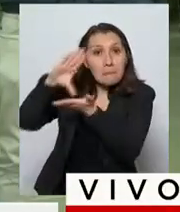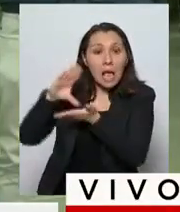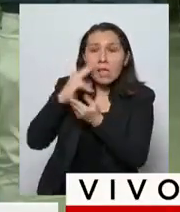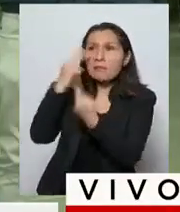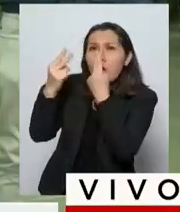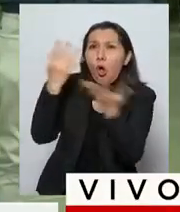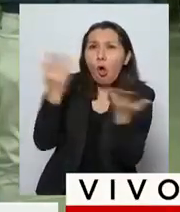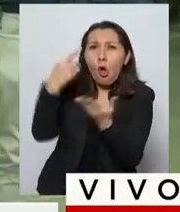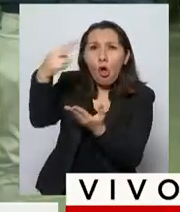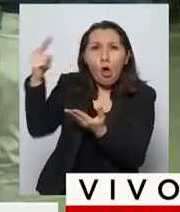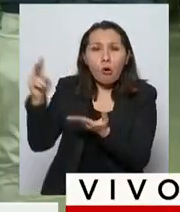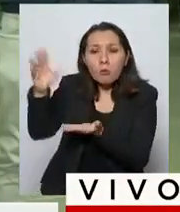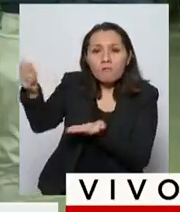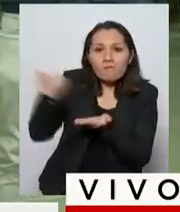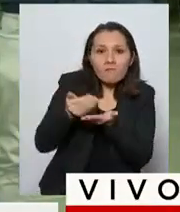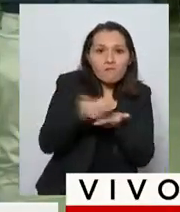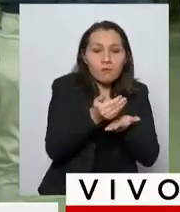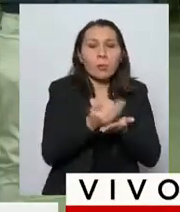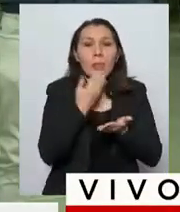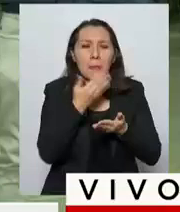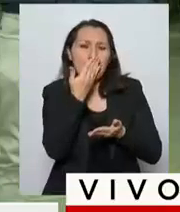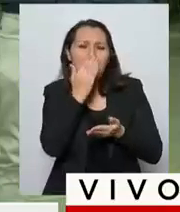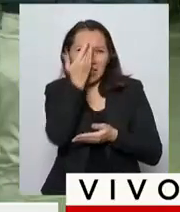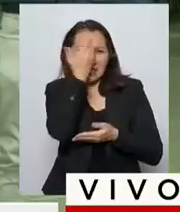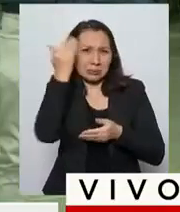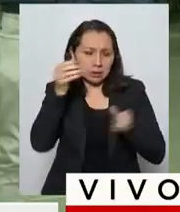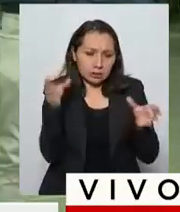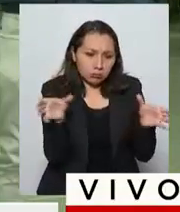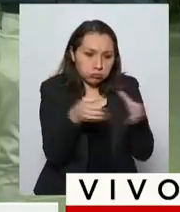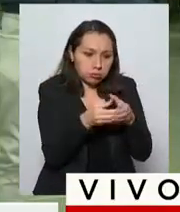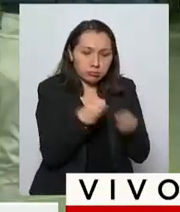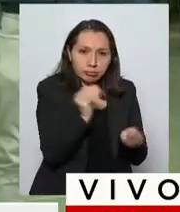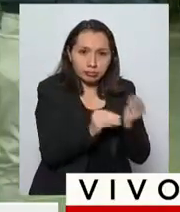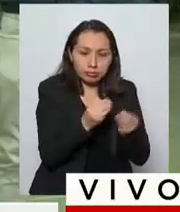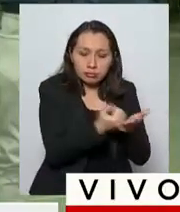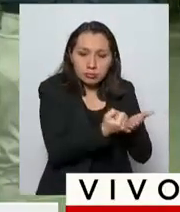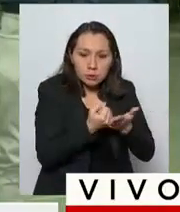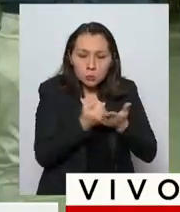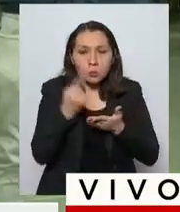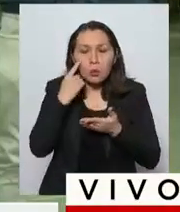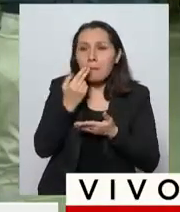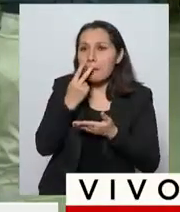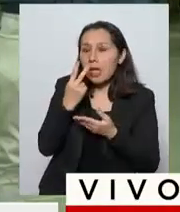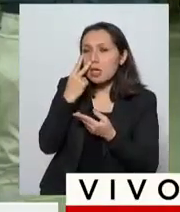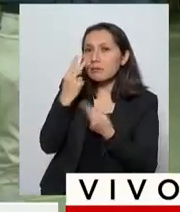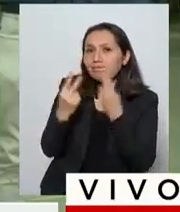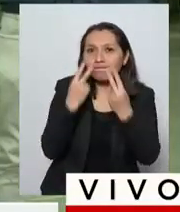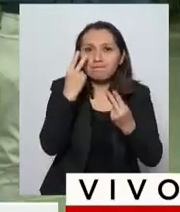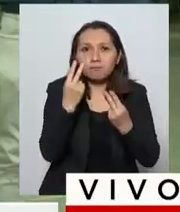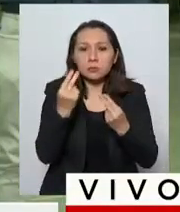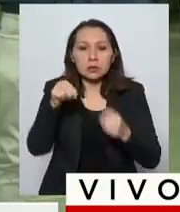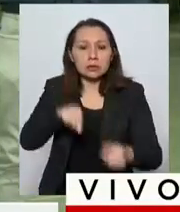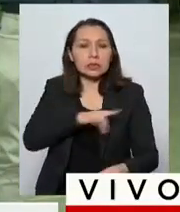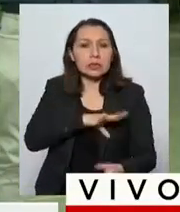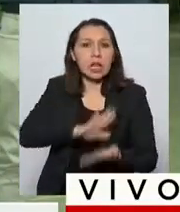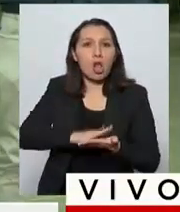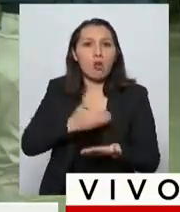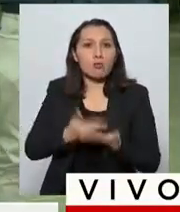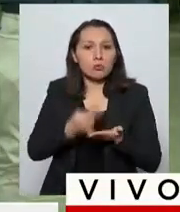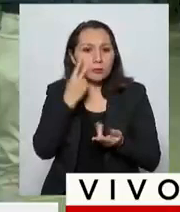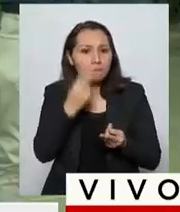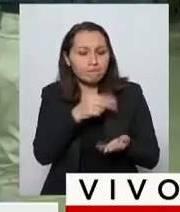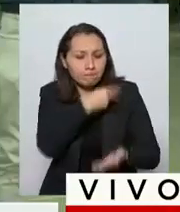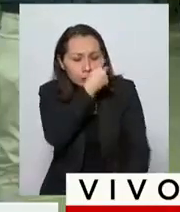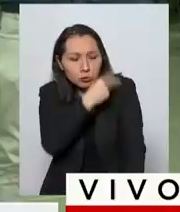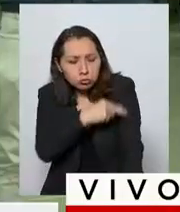otros países, la mejor asesoría de los expertos y mirando con mucha atención la realidad de nuestro país.